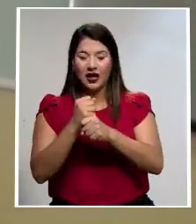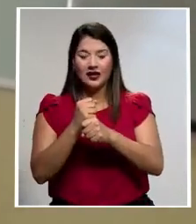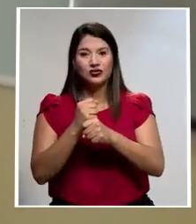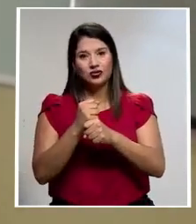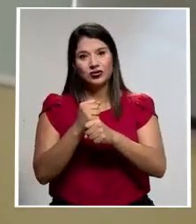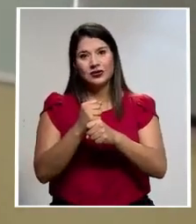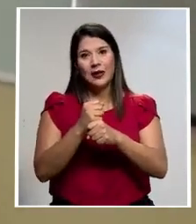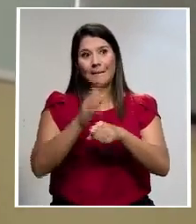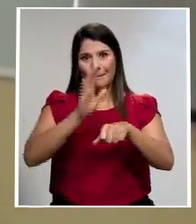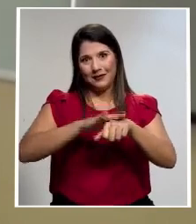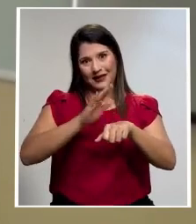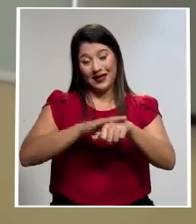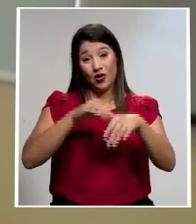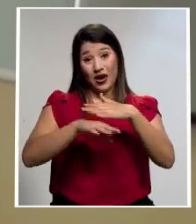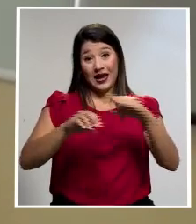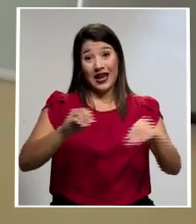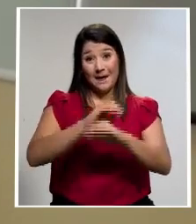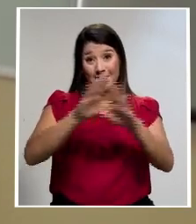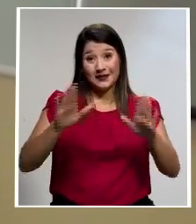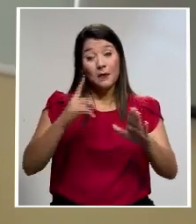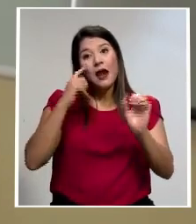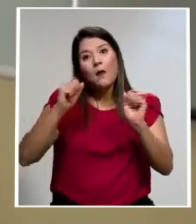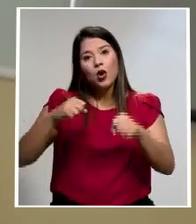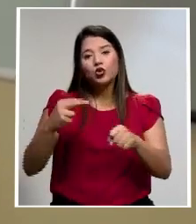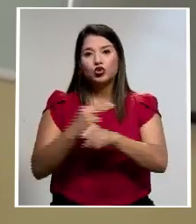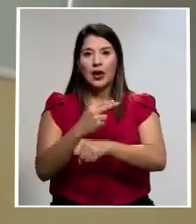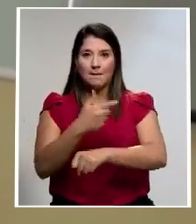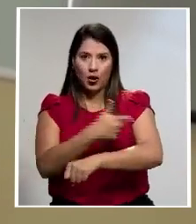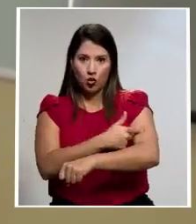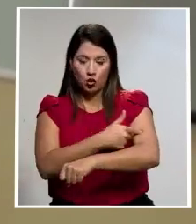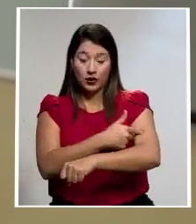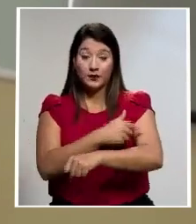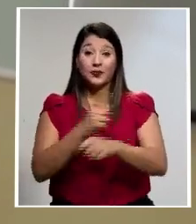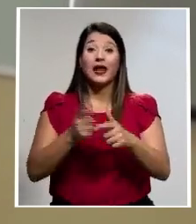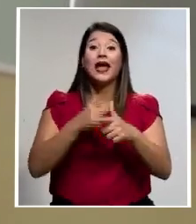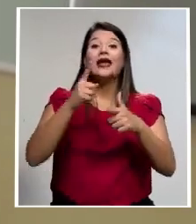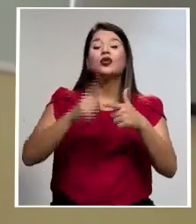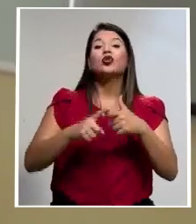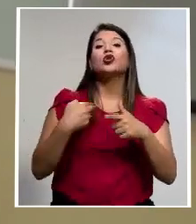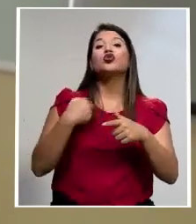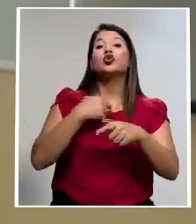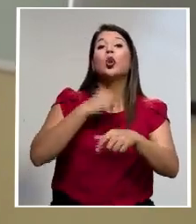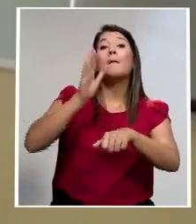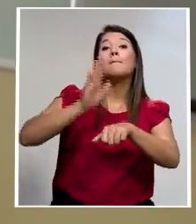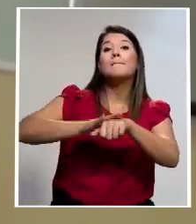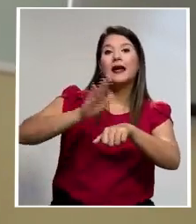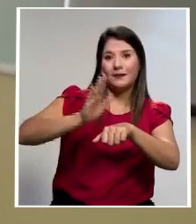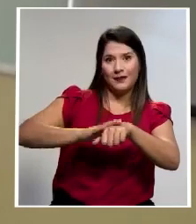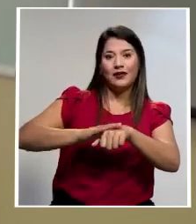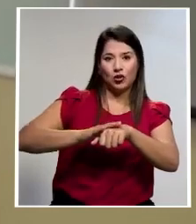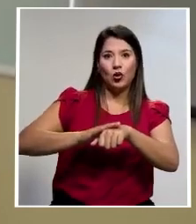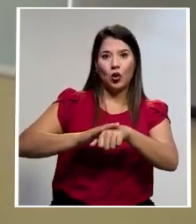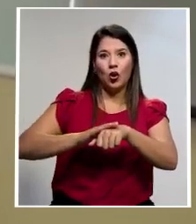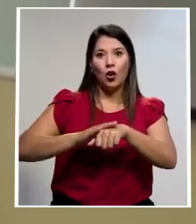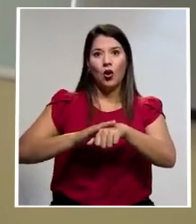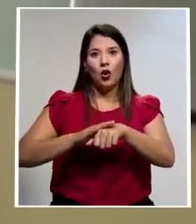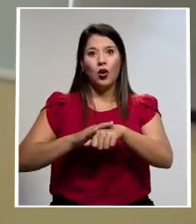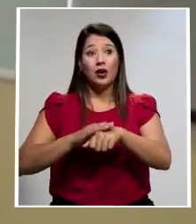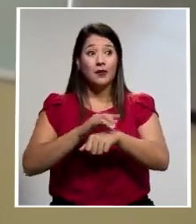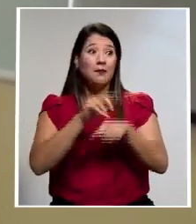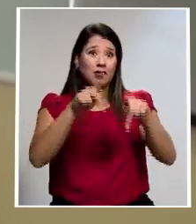optimizar el uso de estos viales, se autorizó aplicar la vacuna a estos usuarios que ya estaban